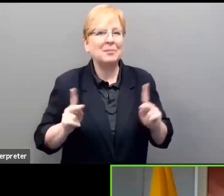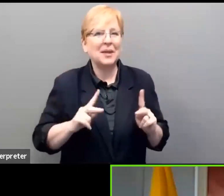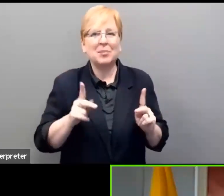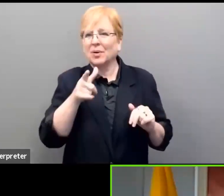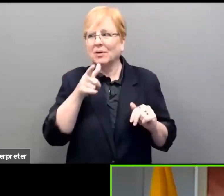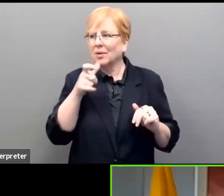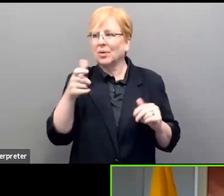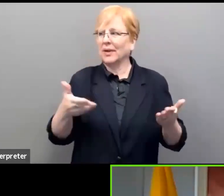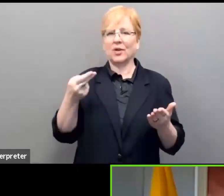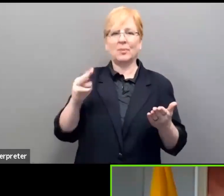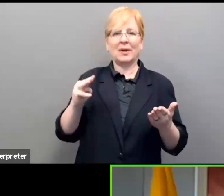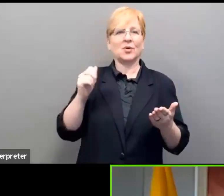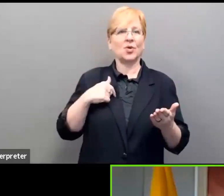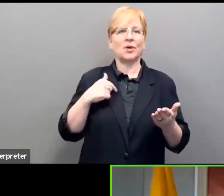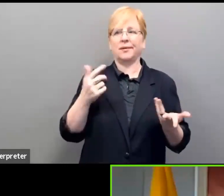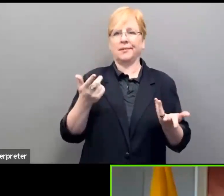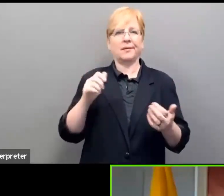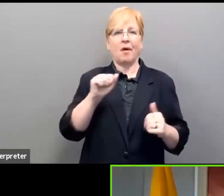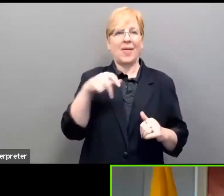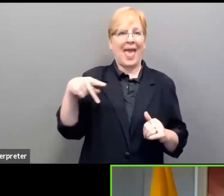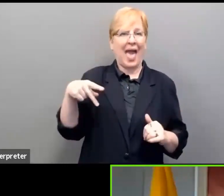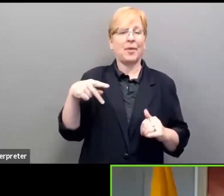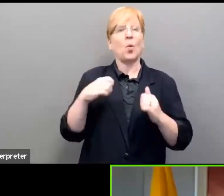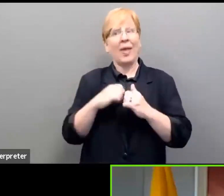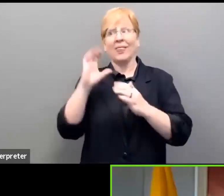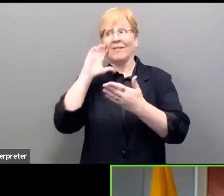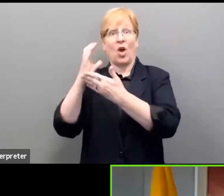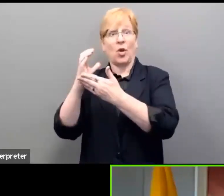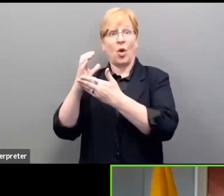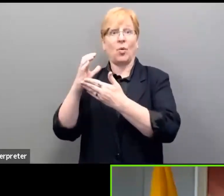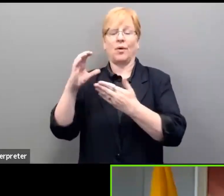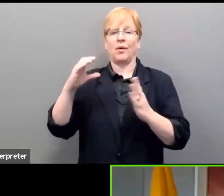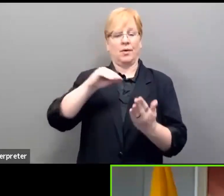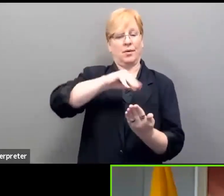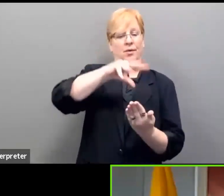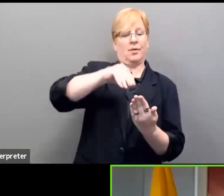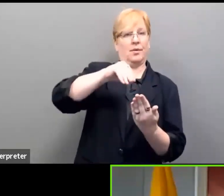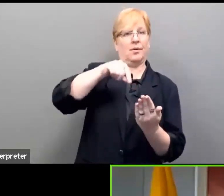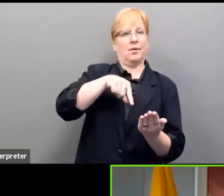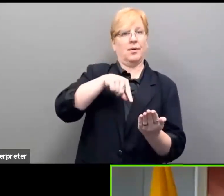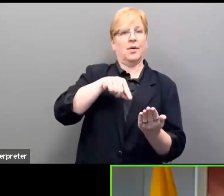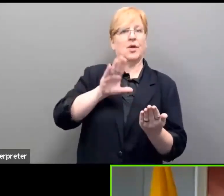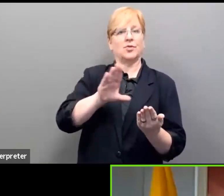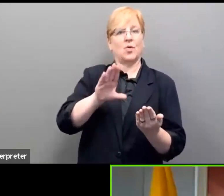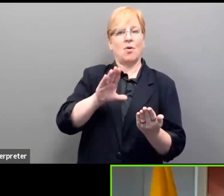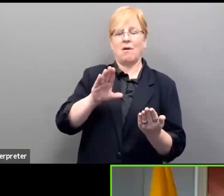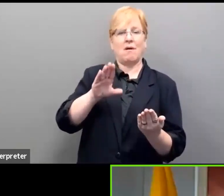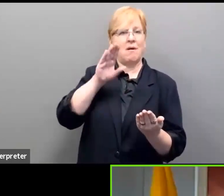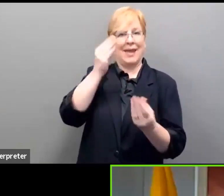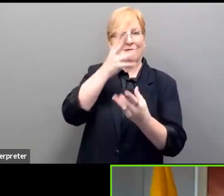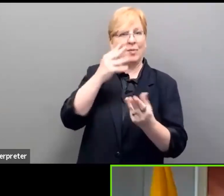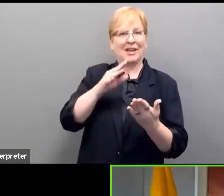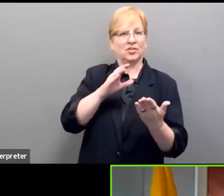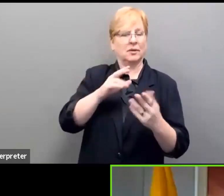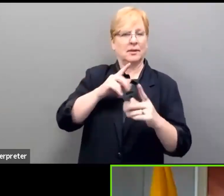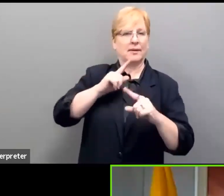estado de vacunación. Se ha visto un poco eso, pero yo creo que la mayoría de los nuevos mexicanos tienen la tarjeta fácil, pueden